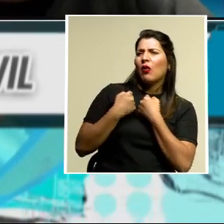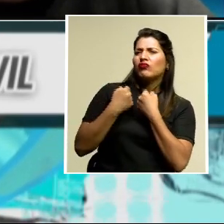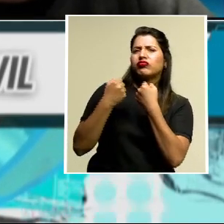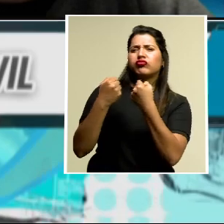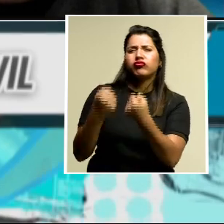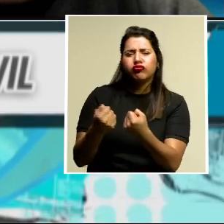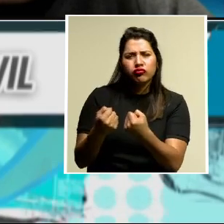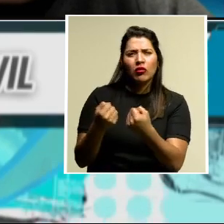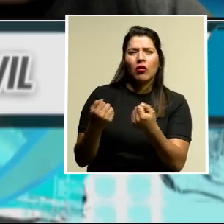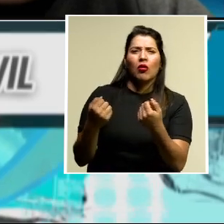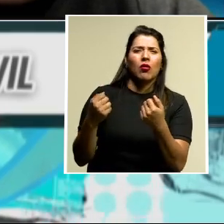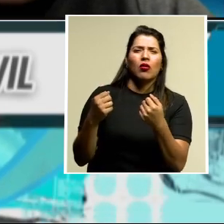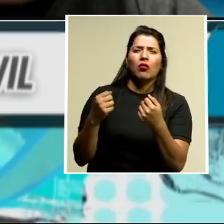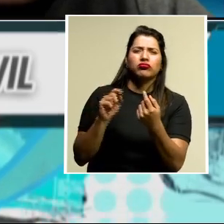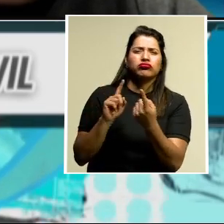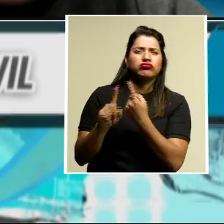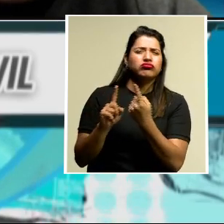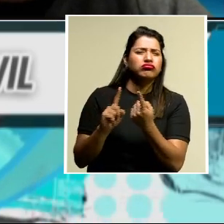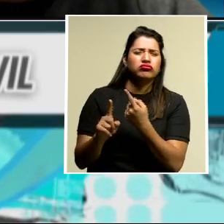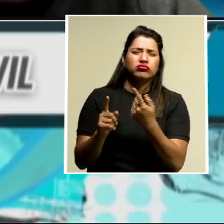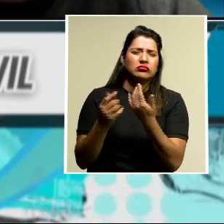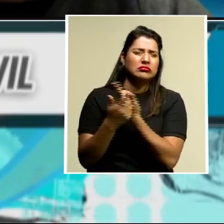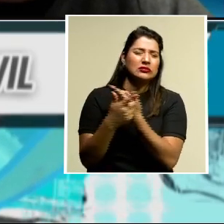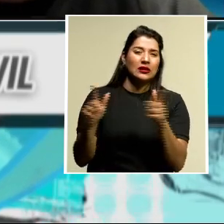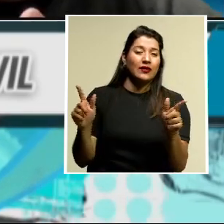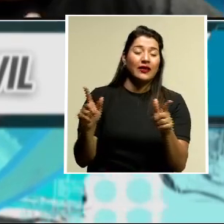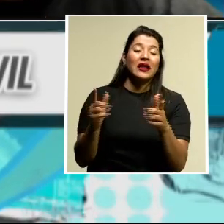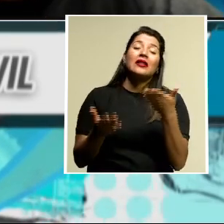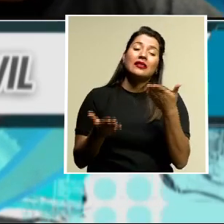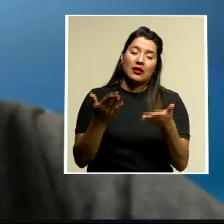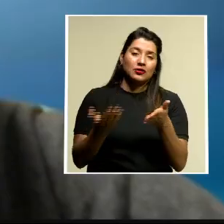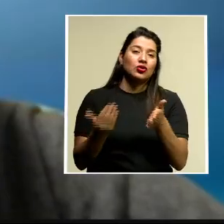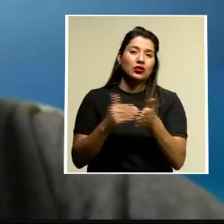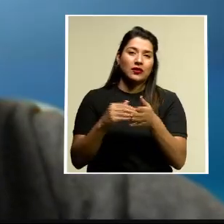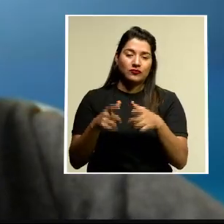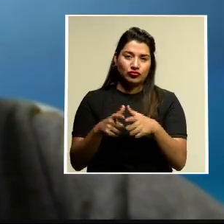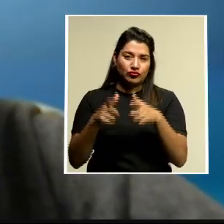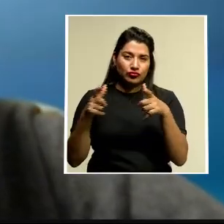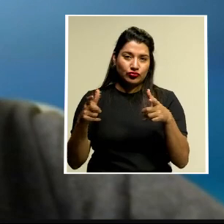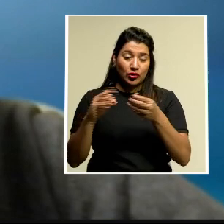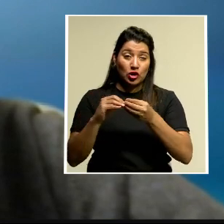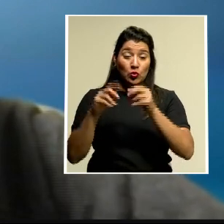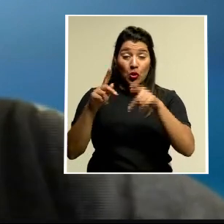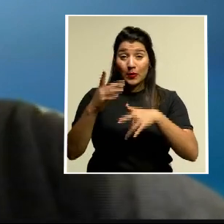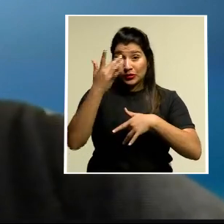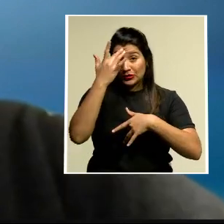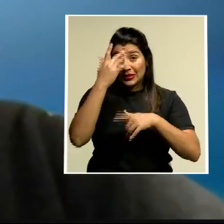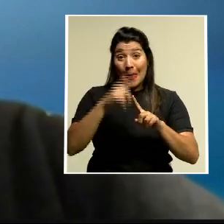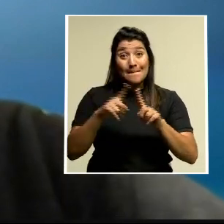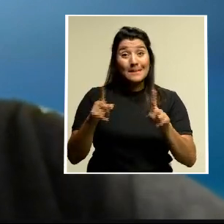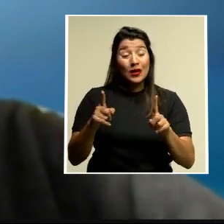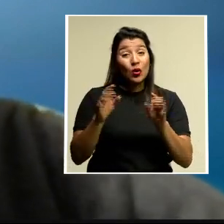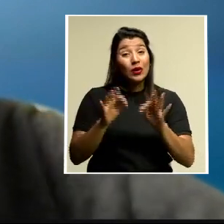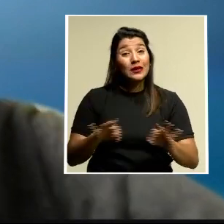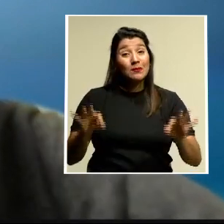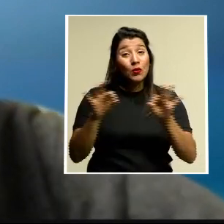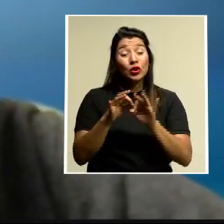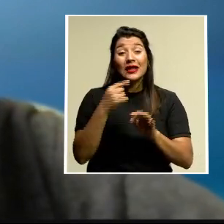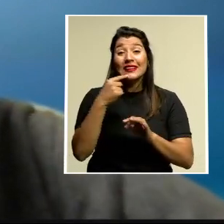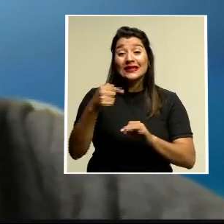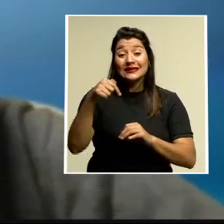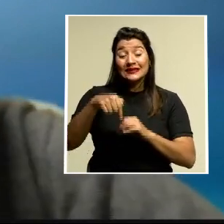como personas sigamos manteniendo las medidas necesarias para que eso no se salga de descontrol en algún momento